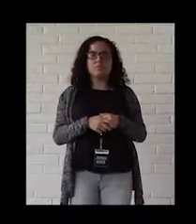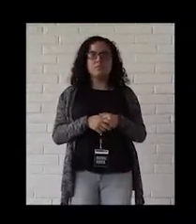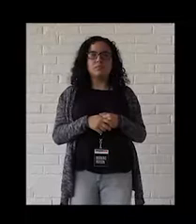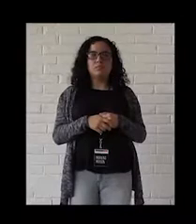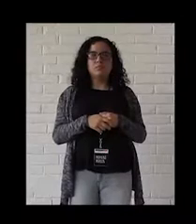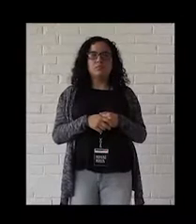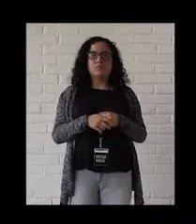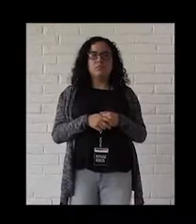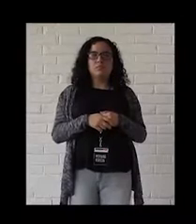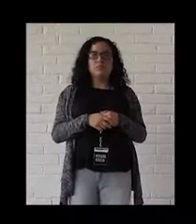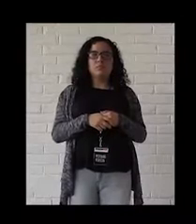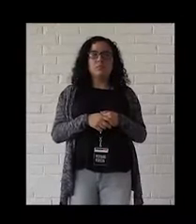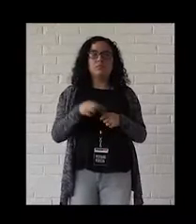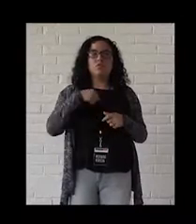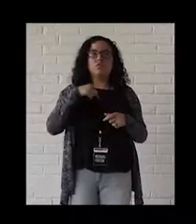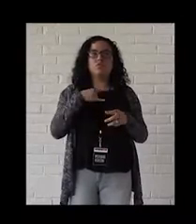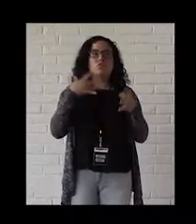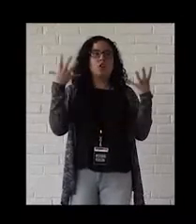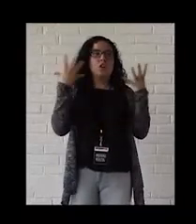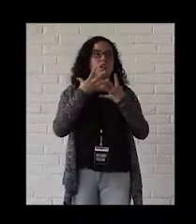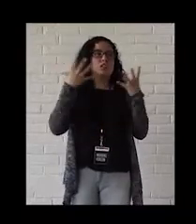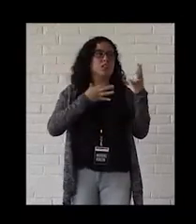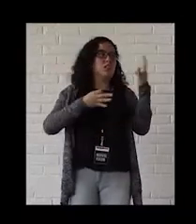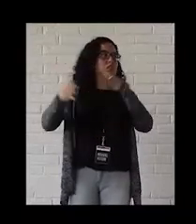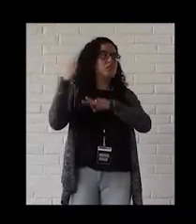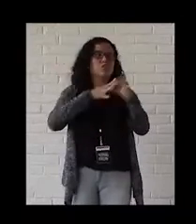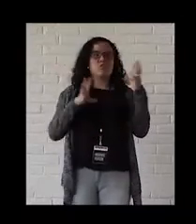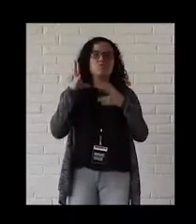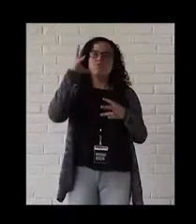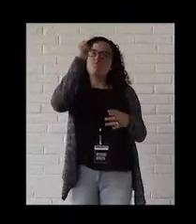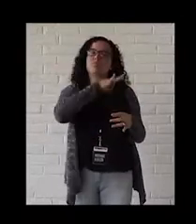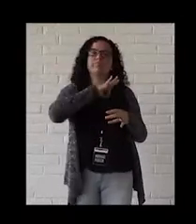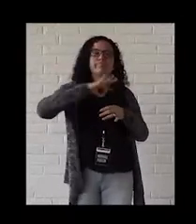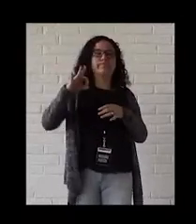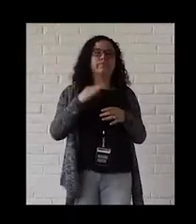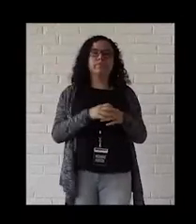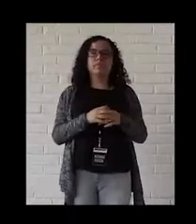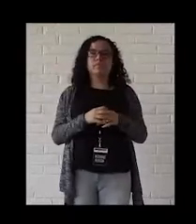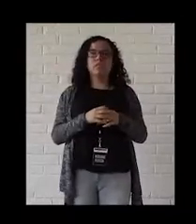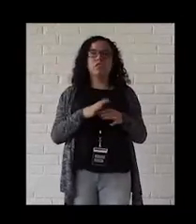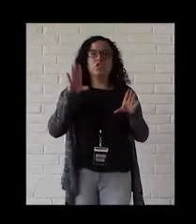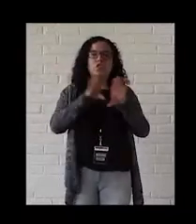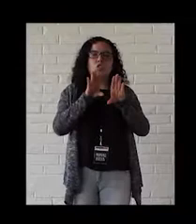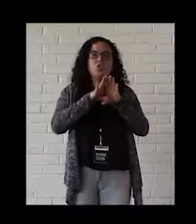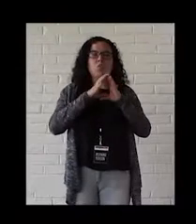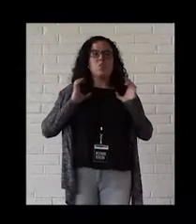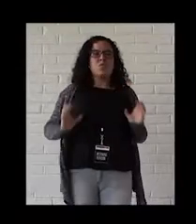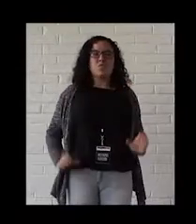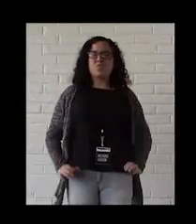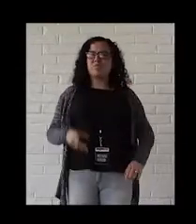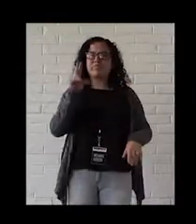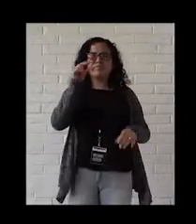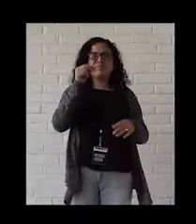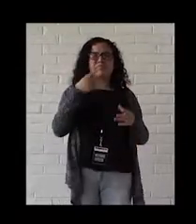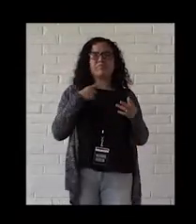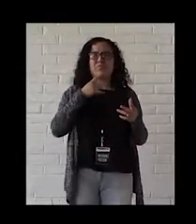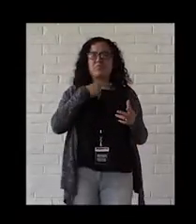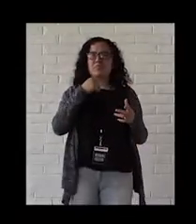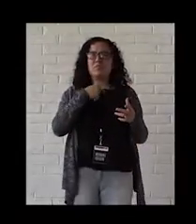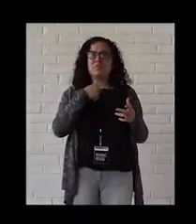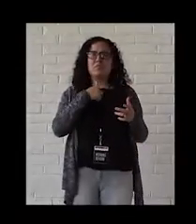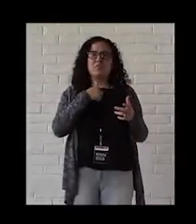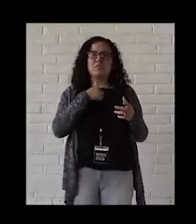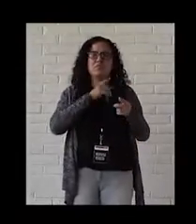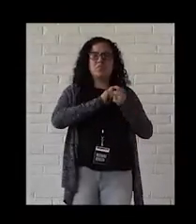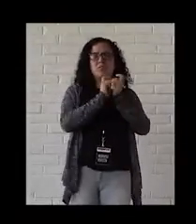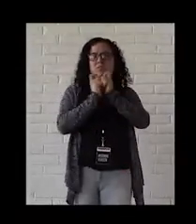hasta que me di cuenta que lo podía hacer pues con todo. Cualquier cosa que se sentía incómoda, si yo lo permitía, lo dejaba hacer, se transformaba. Y fue aquí